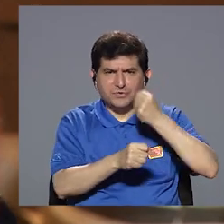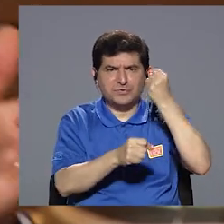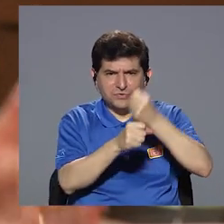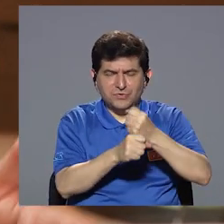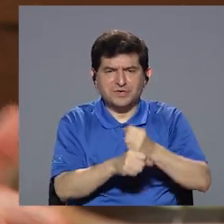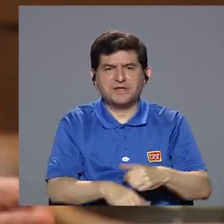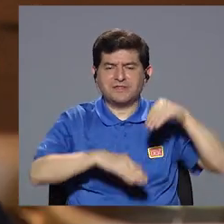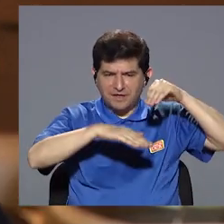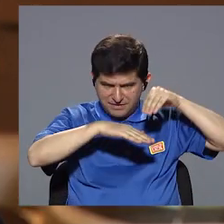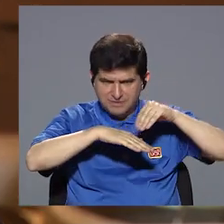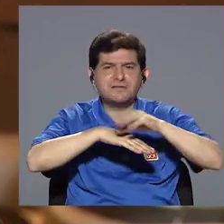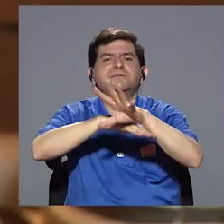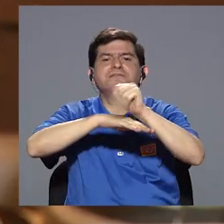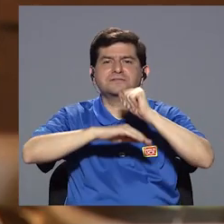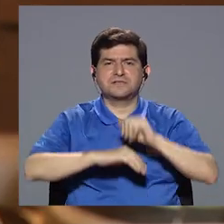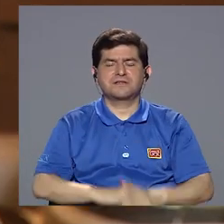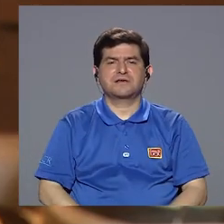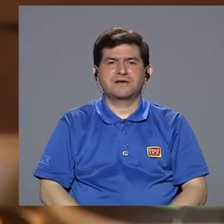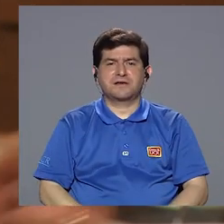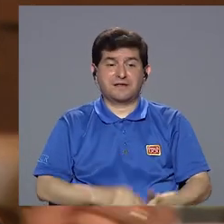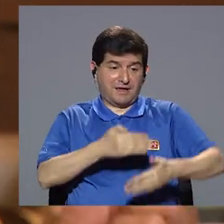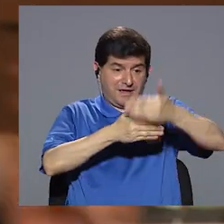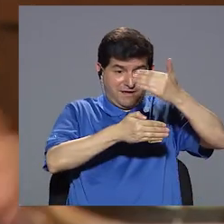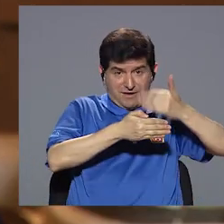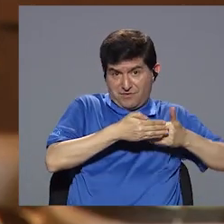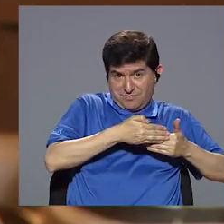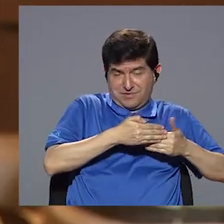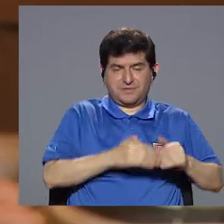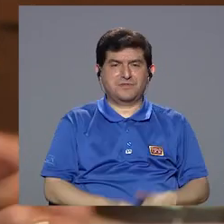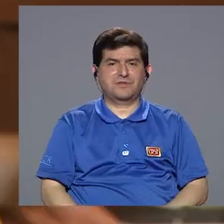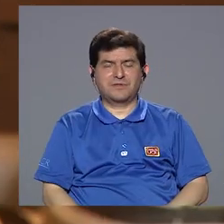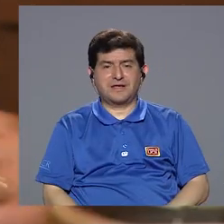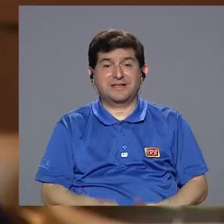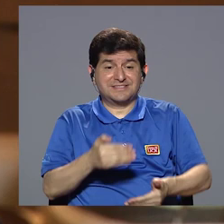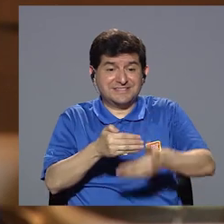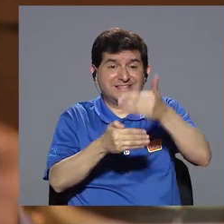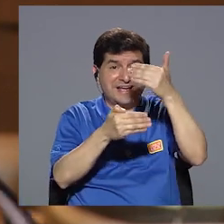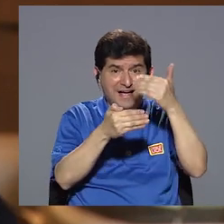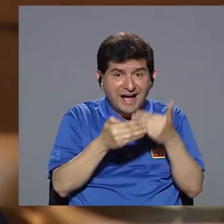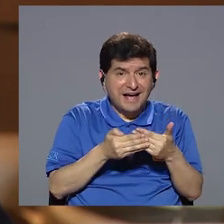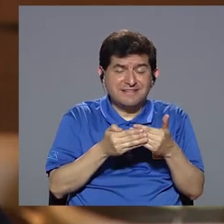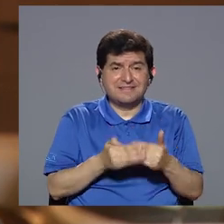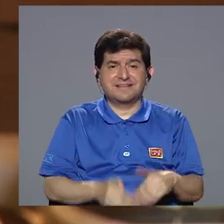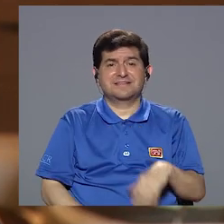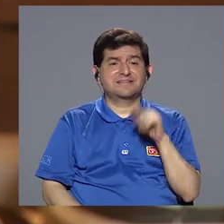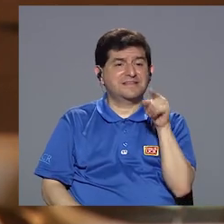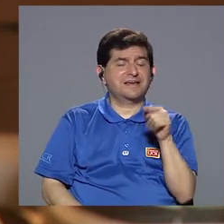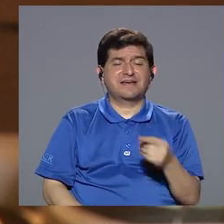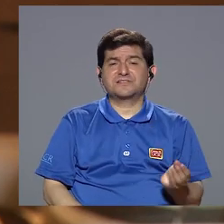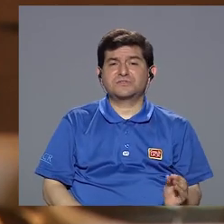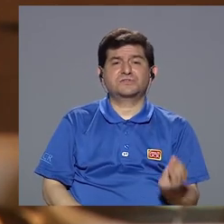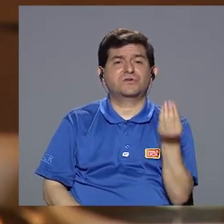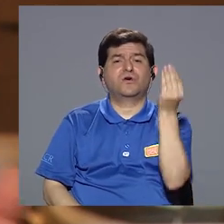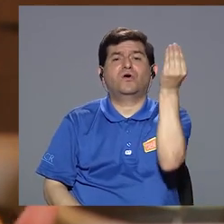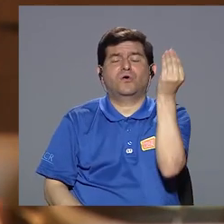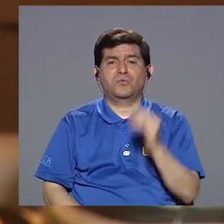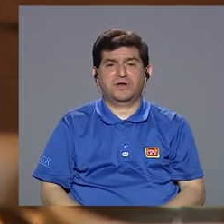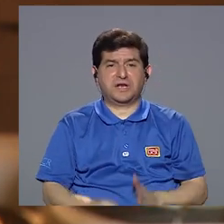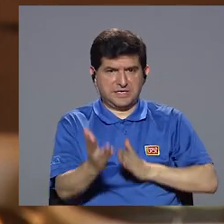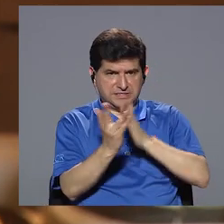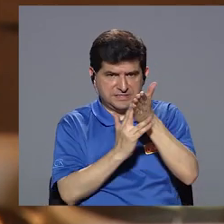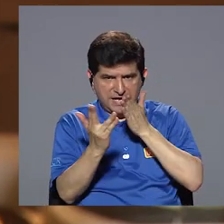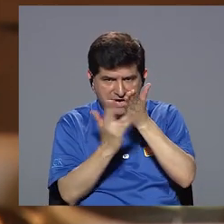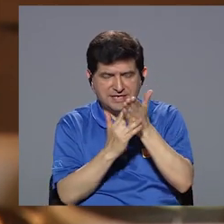sobre la cual podamos incidir hacia atrás o sea antes de que los y las